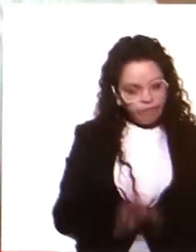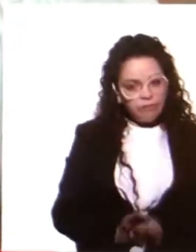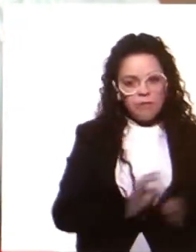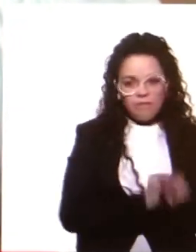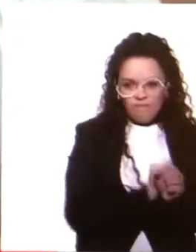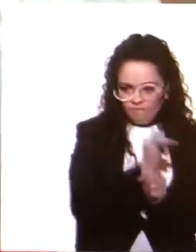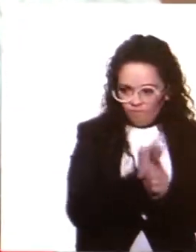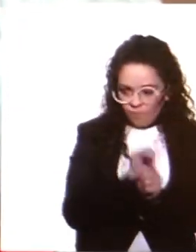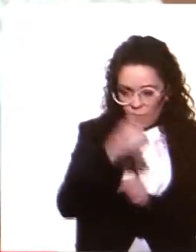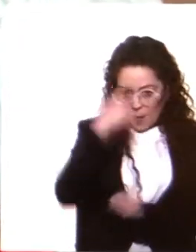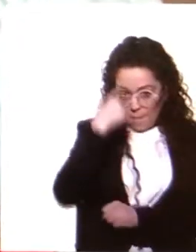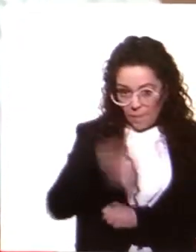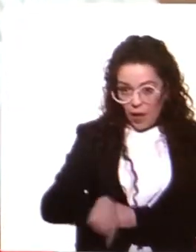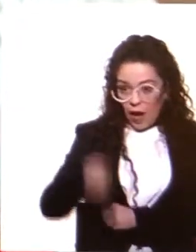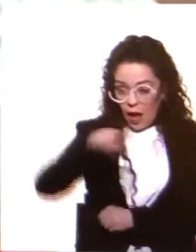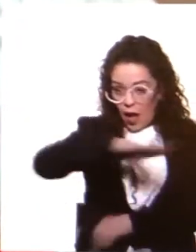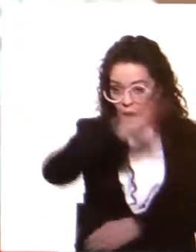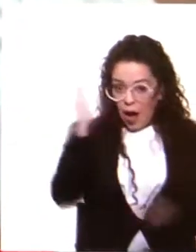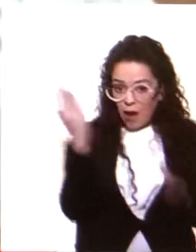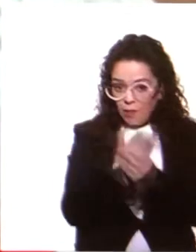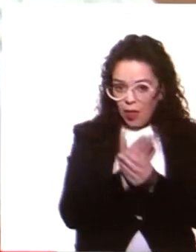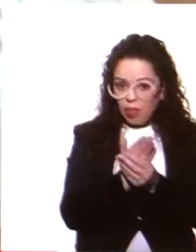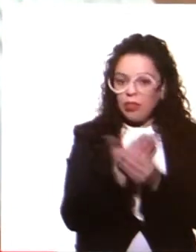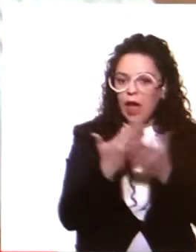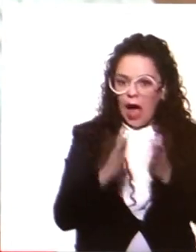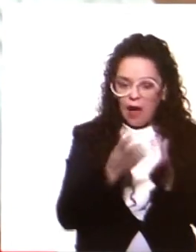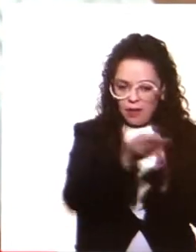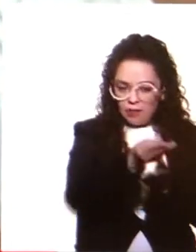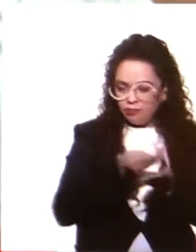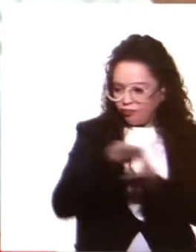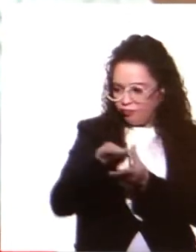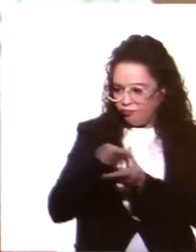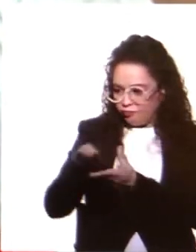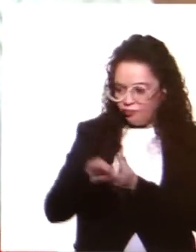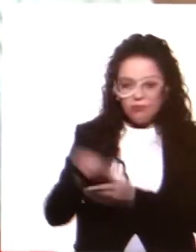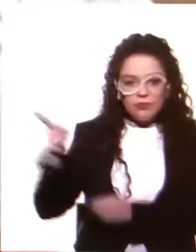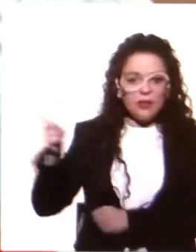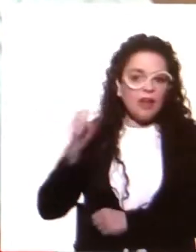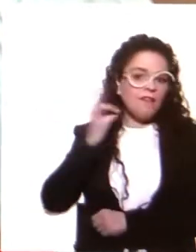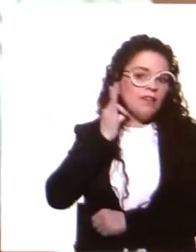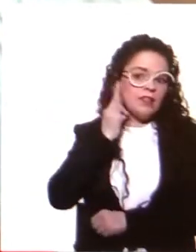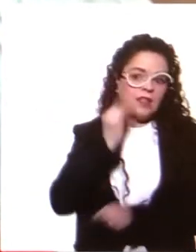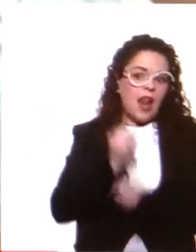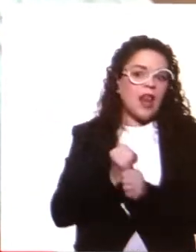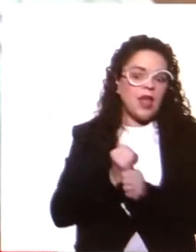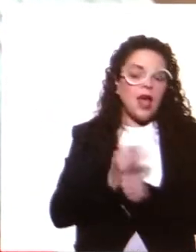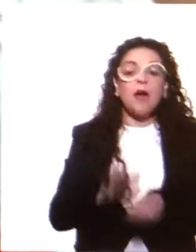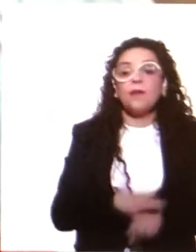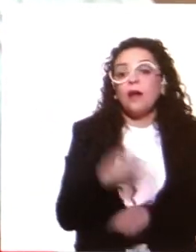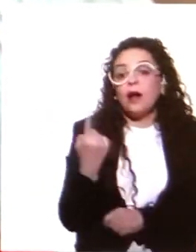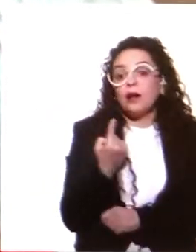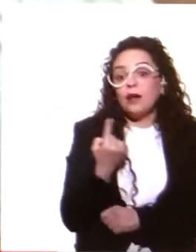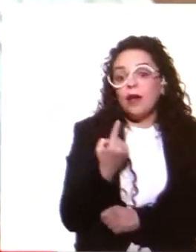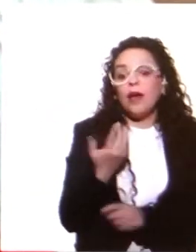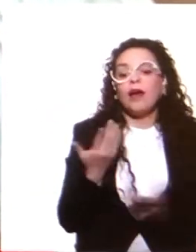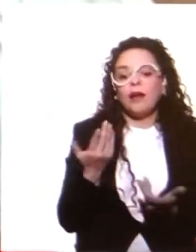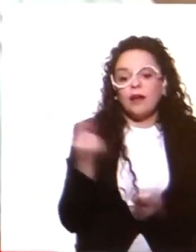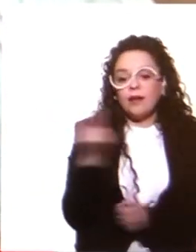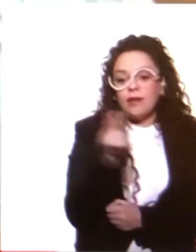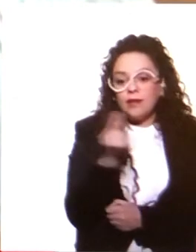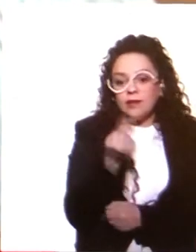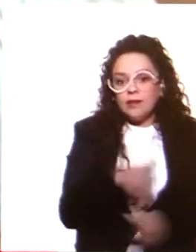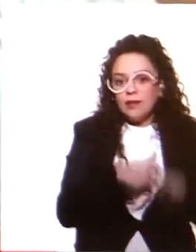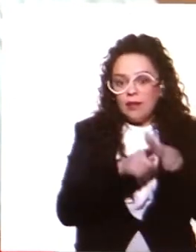violentas agresivas las mujeres tienen derecho a manifestarse es una una un derecho que